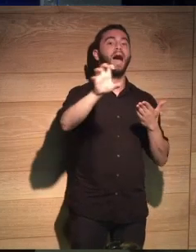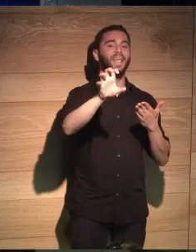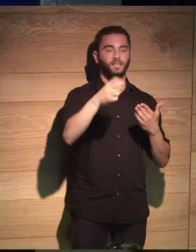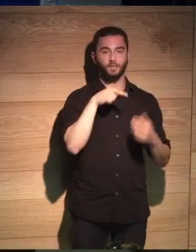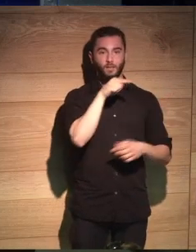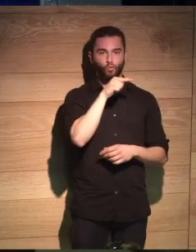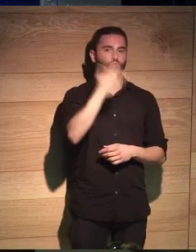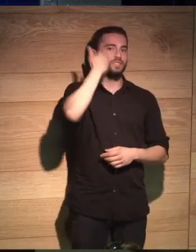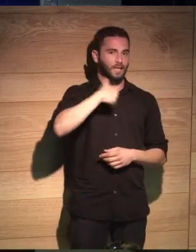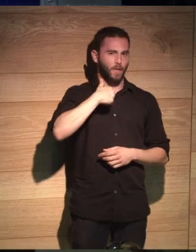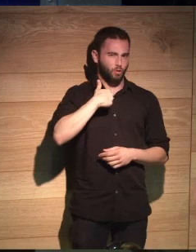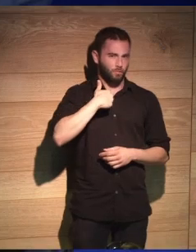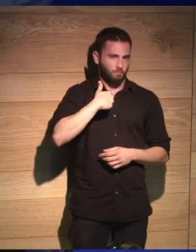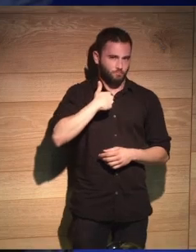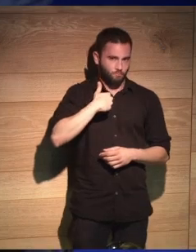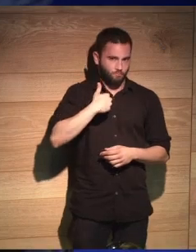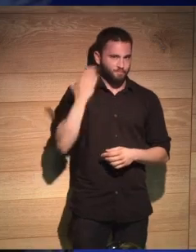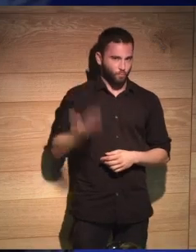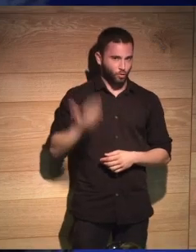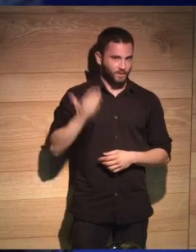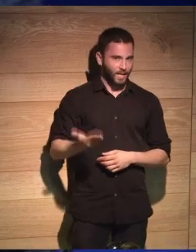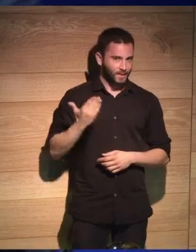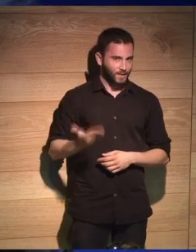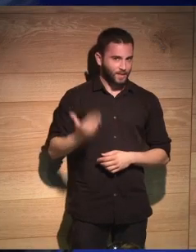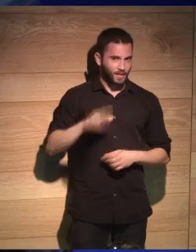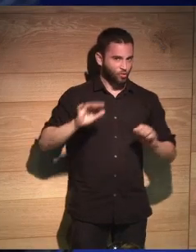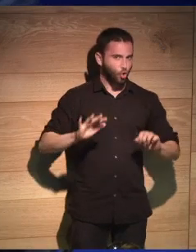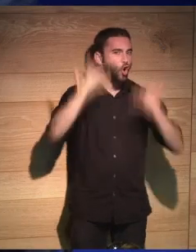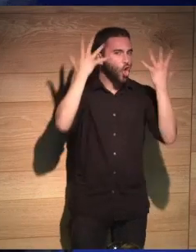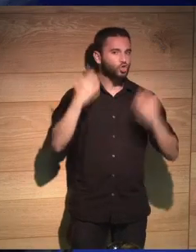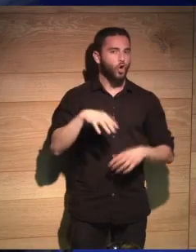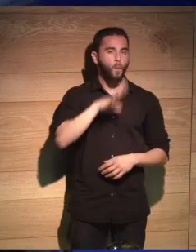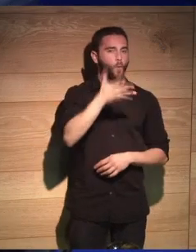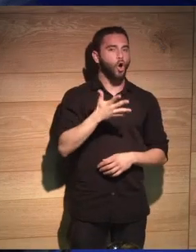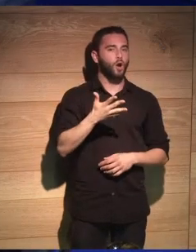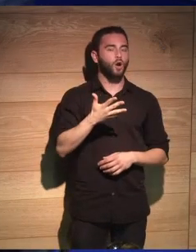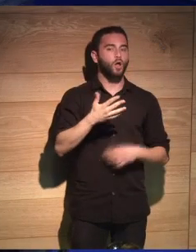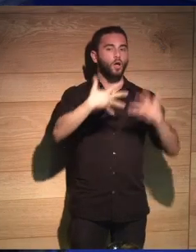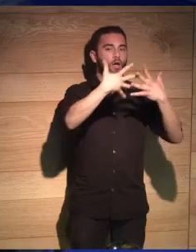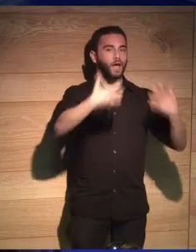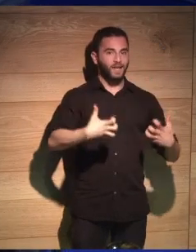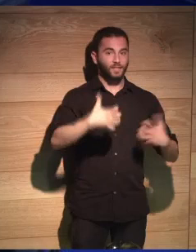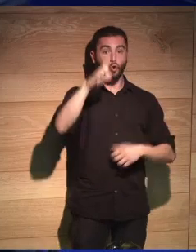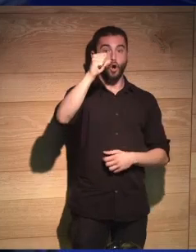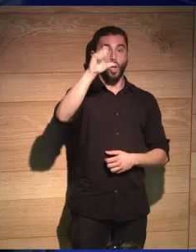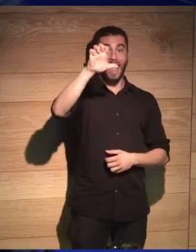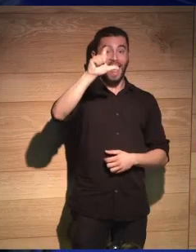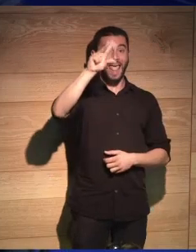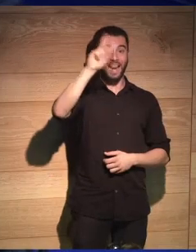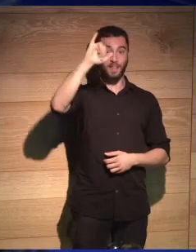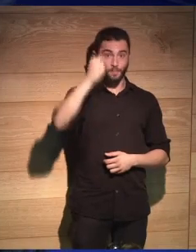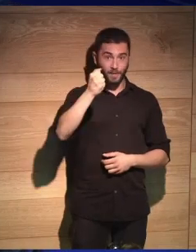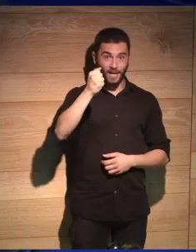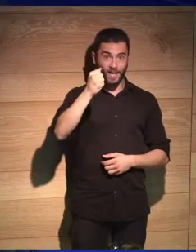sábado luminoso y glorioso, porque coincidió un artículo precioso de Elvira y otro en